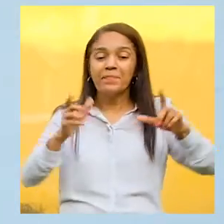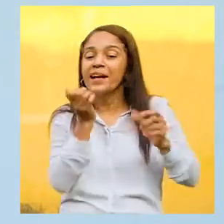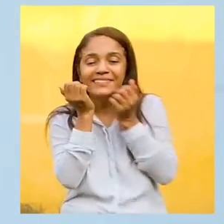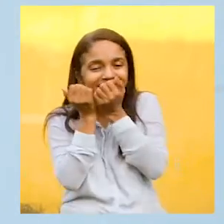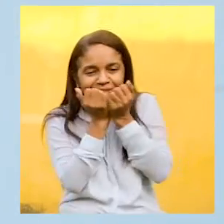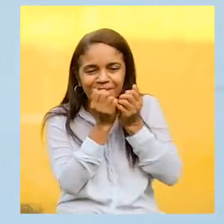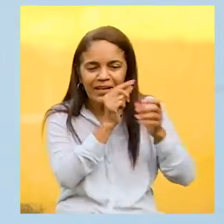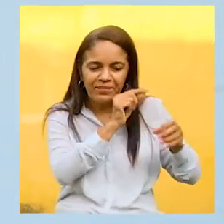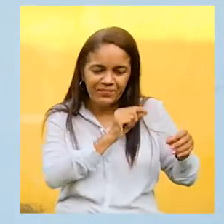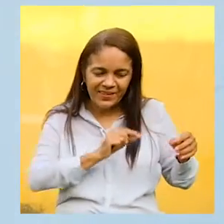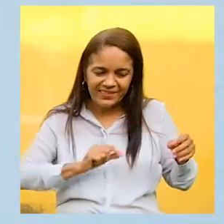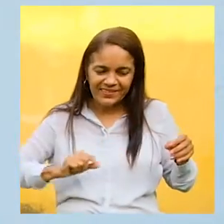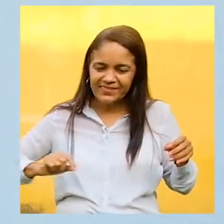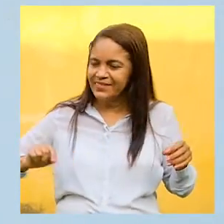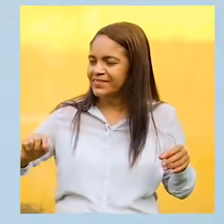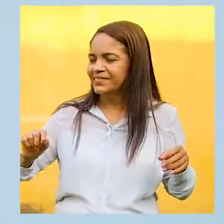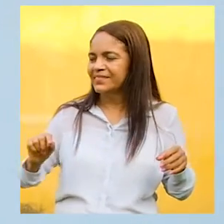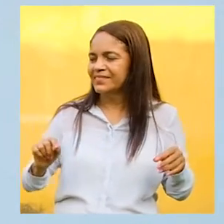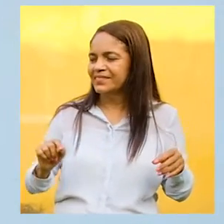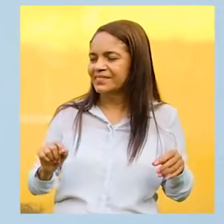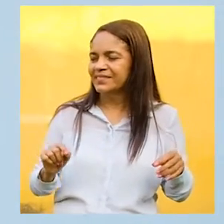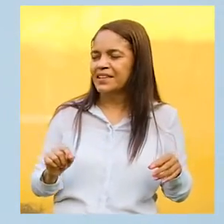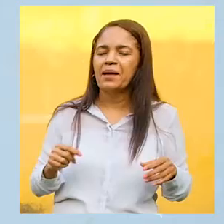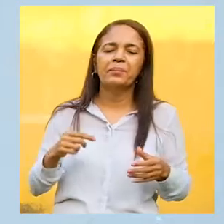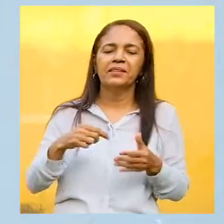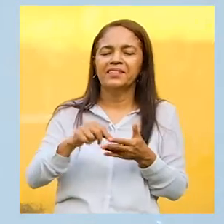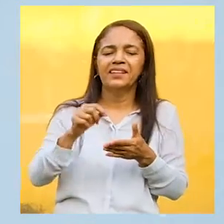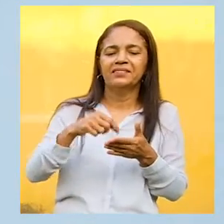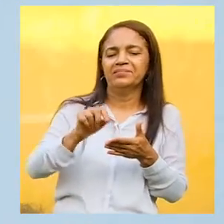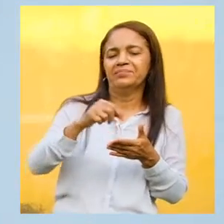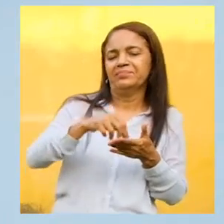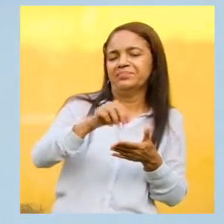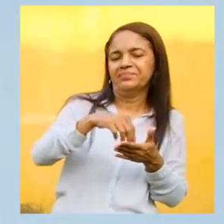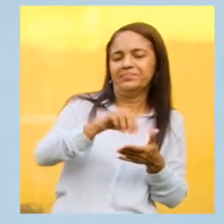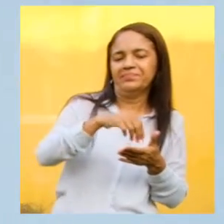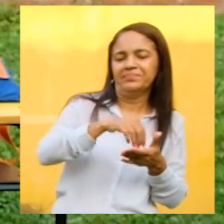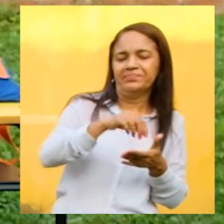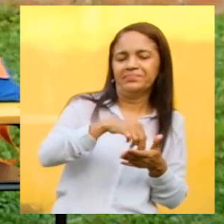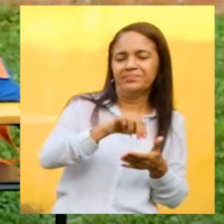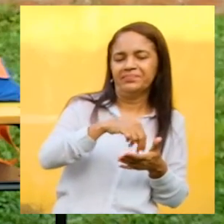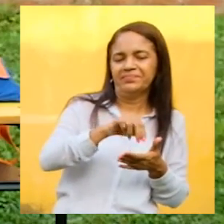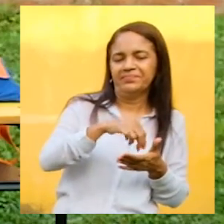sin importar que toquemos el sticker, vamos a pintar